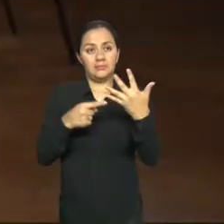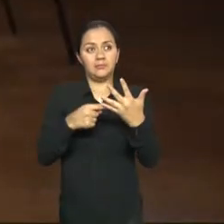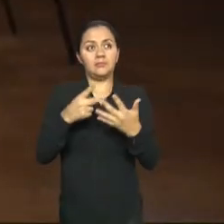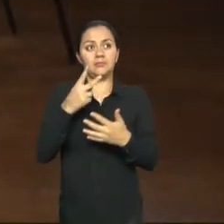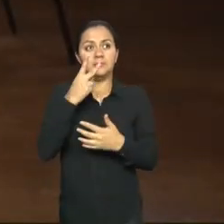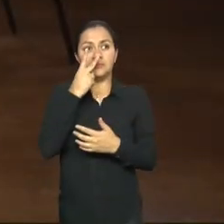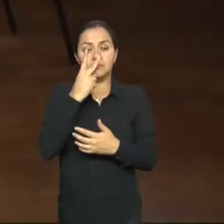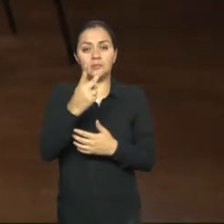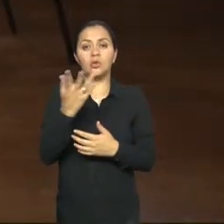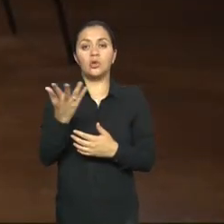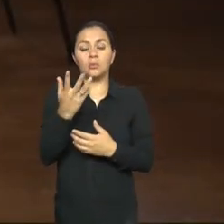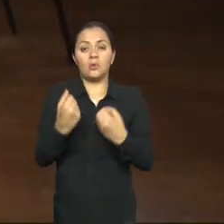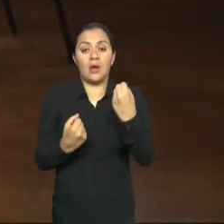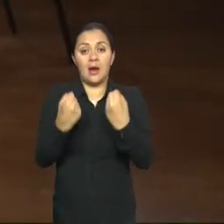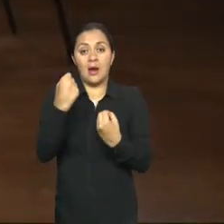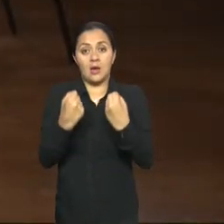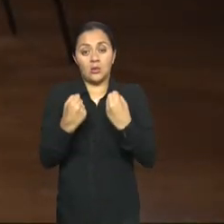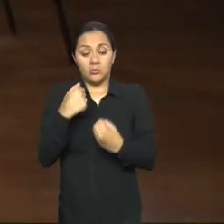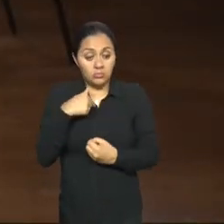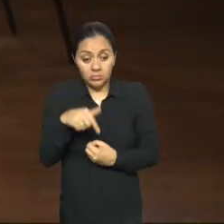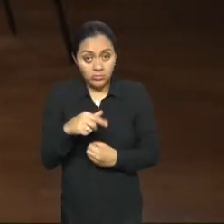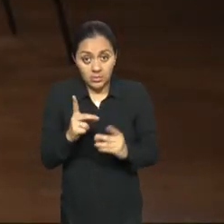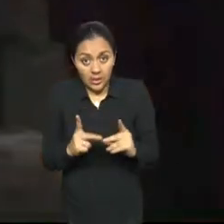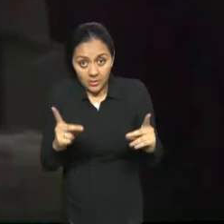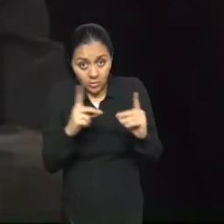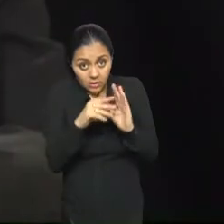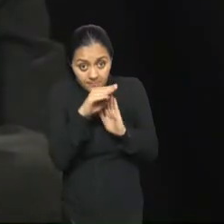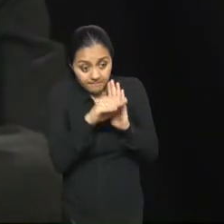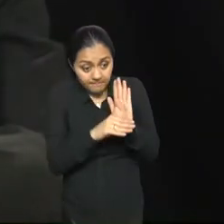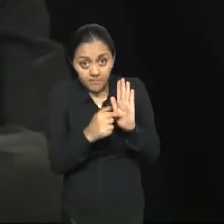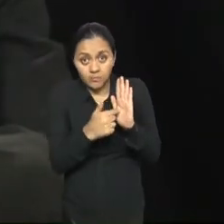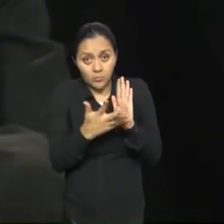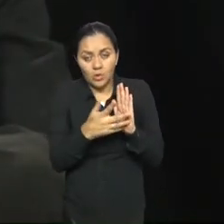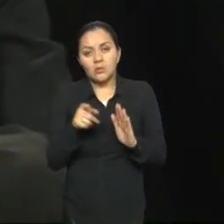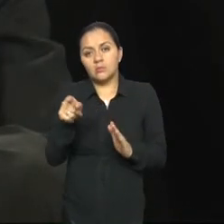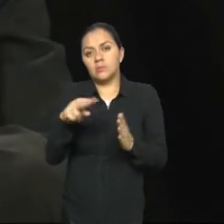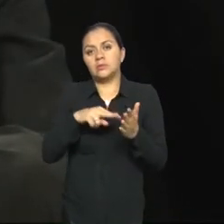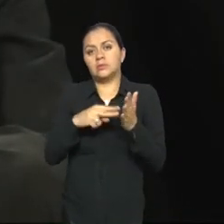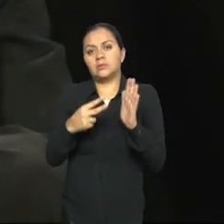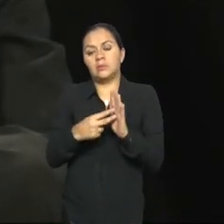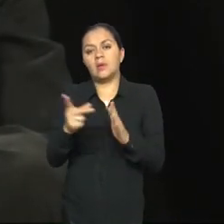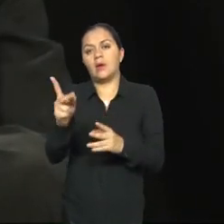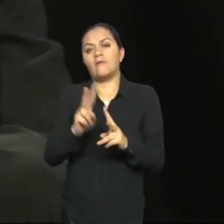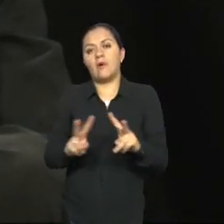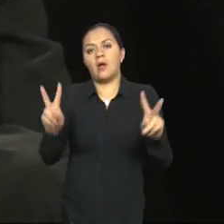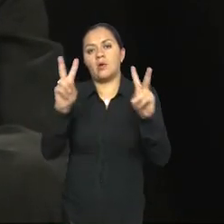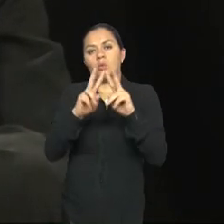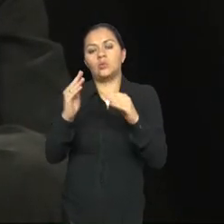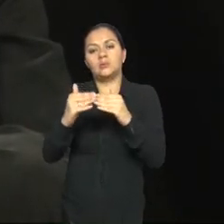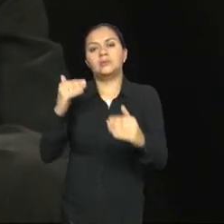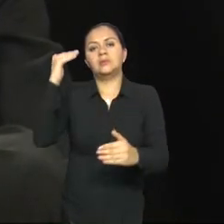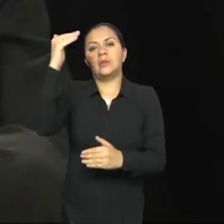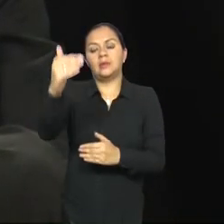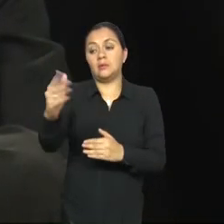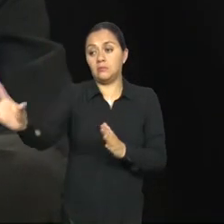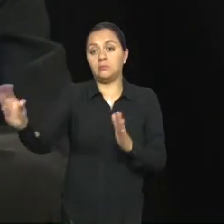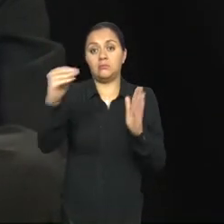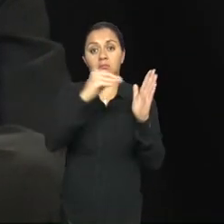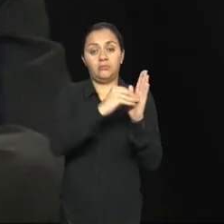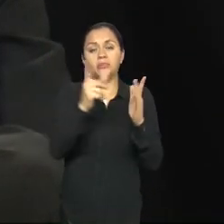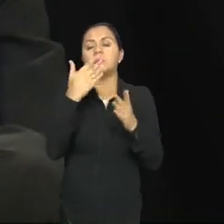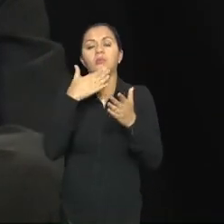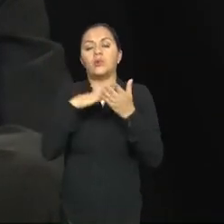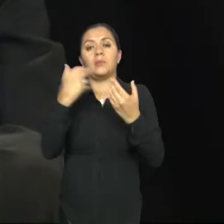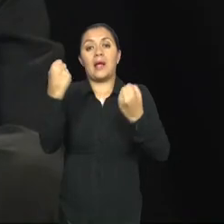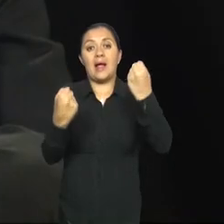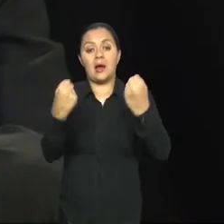en estos términos, uh-huh. traer un vehículo que no se encuentra en la base de datos, uh-huh. el tuyo va a constar como precio referencial a la siguiente. Es decir, si es que tú has traído un